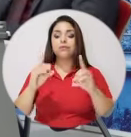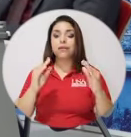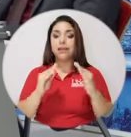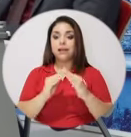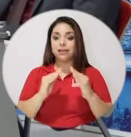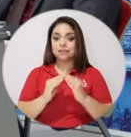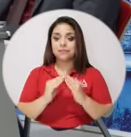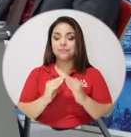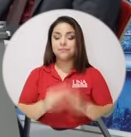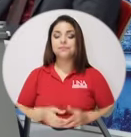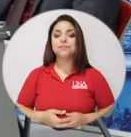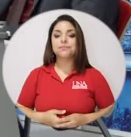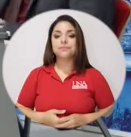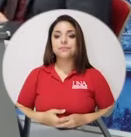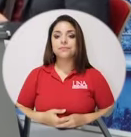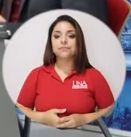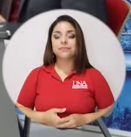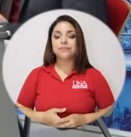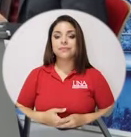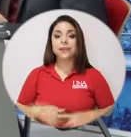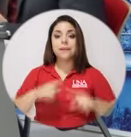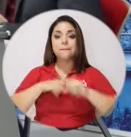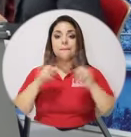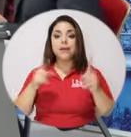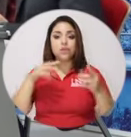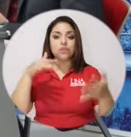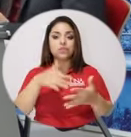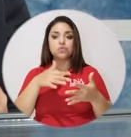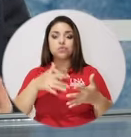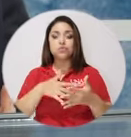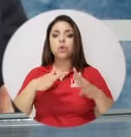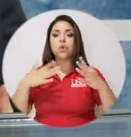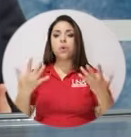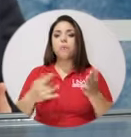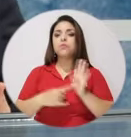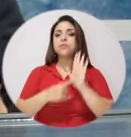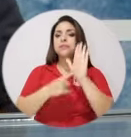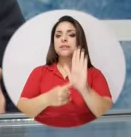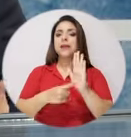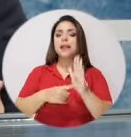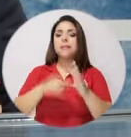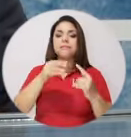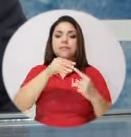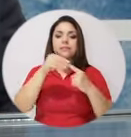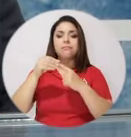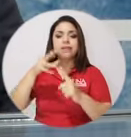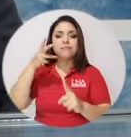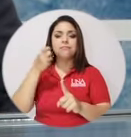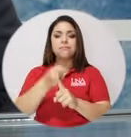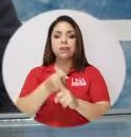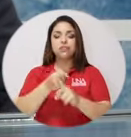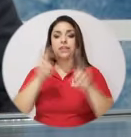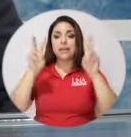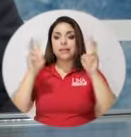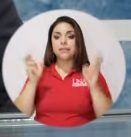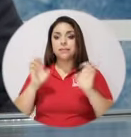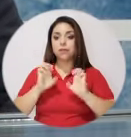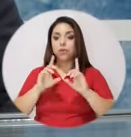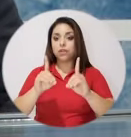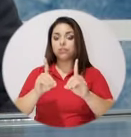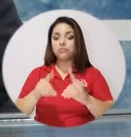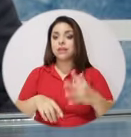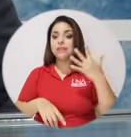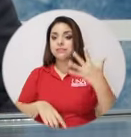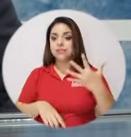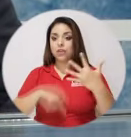casas. Ahora, ¿qué señala el estudio como los principales impactos en materia de la educación? 5